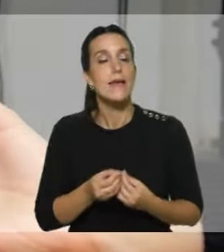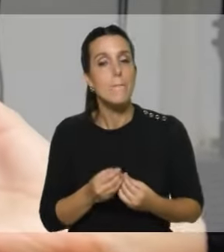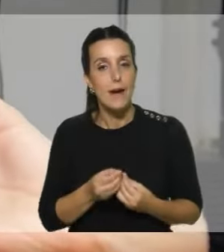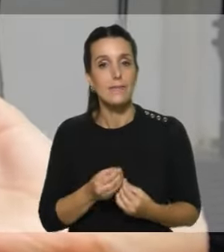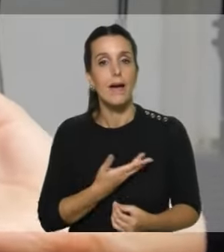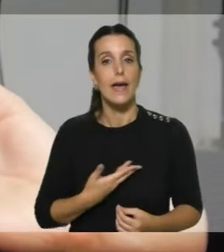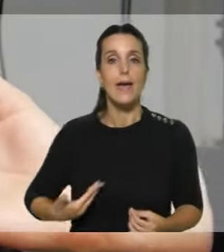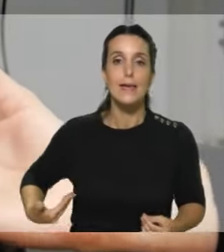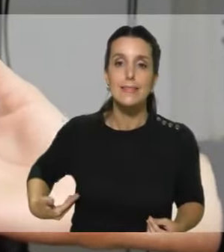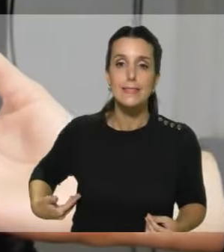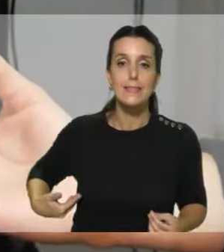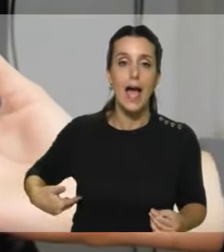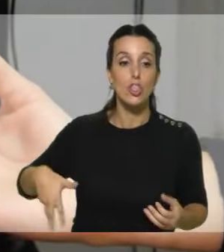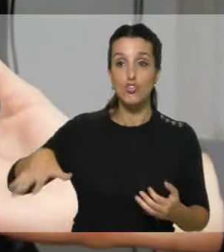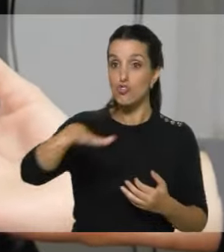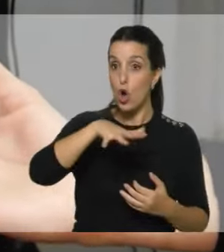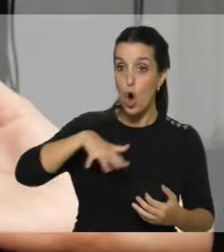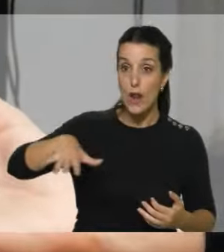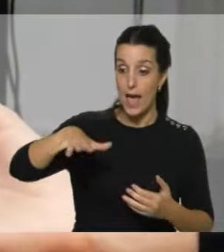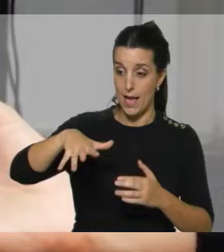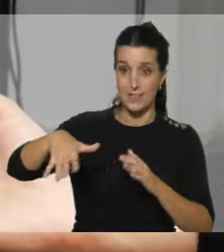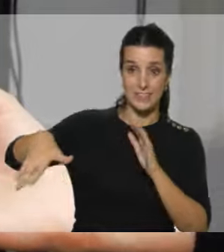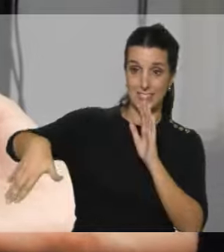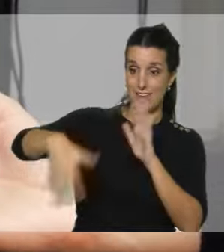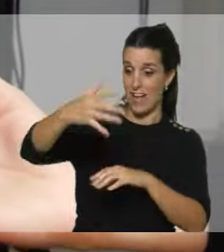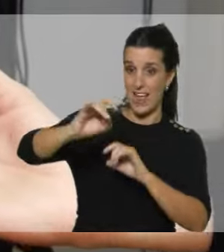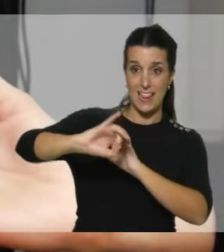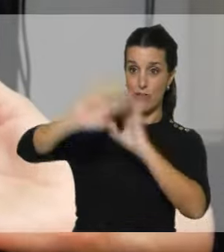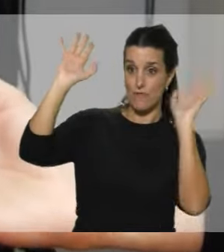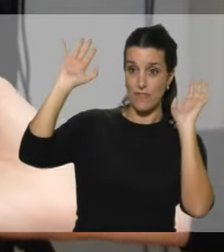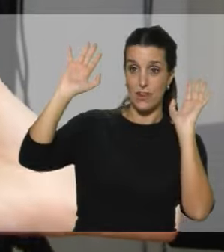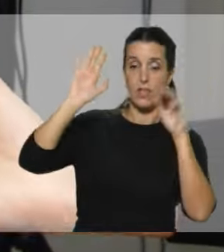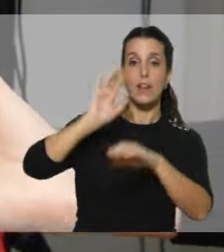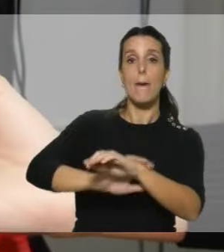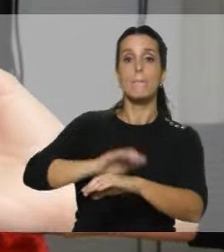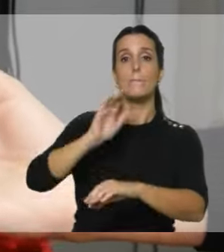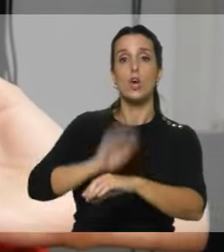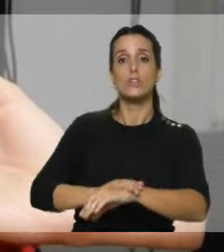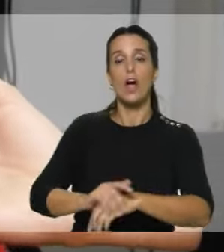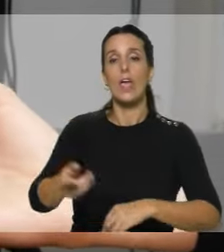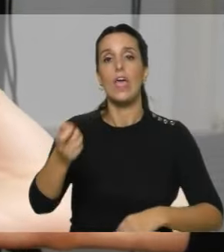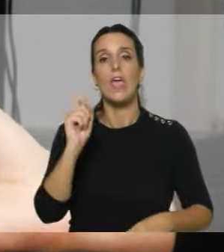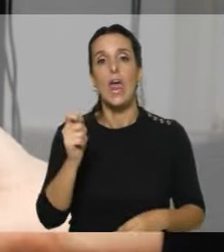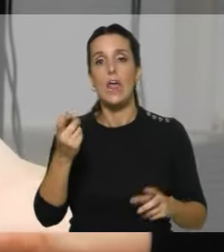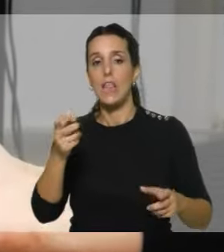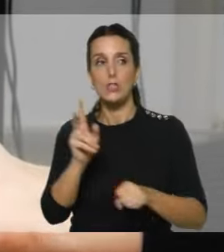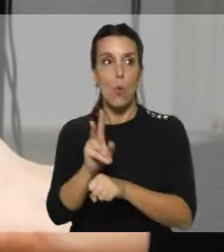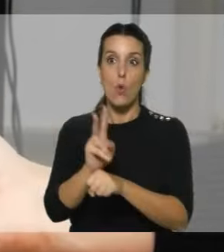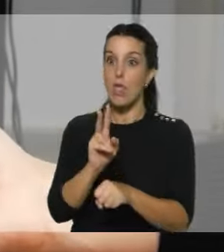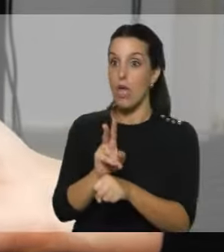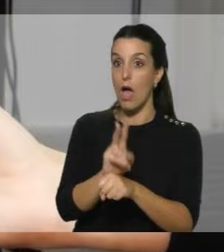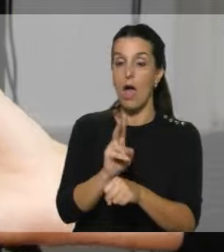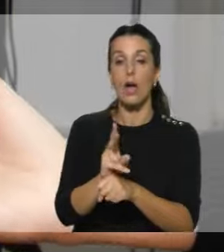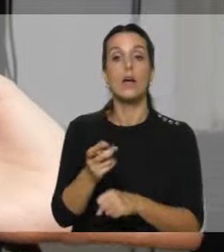el Estado se retira de los territorios, entonces toda la responsabilidad de mantener la seguridad